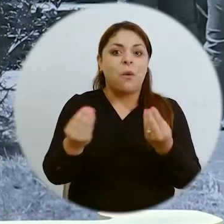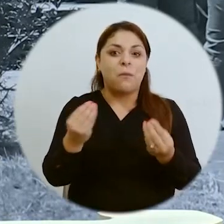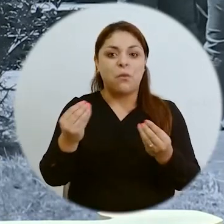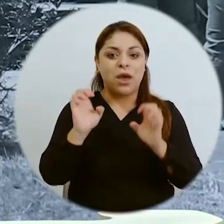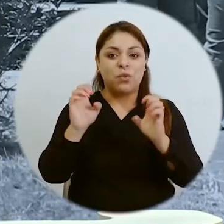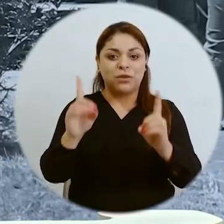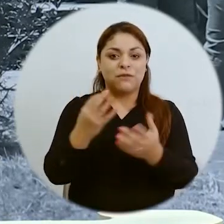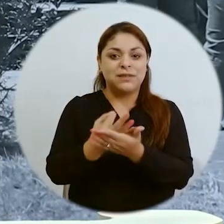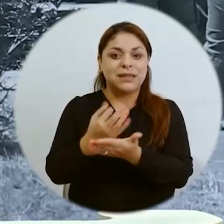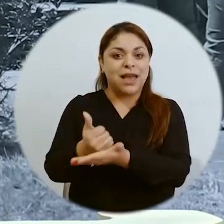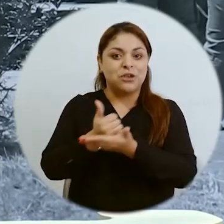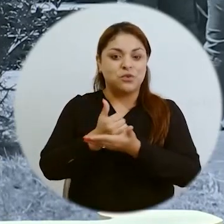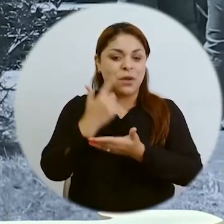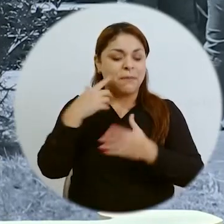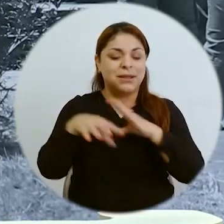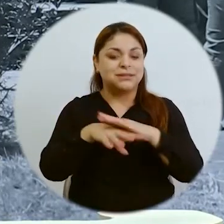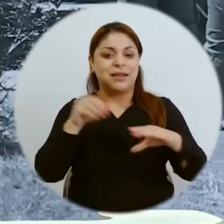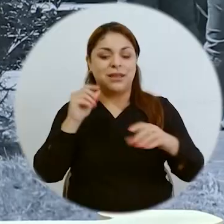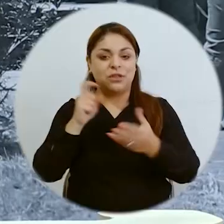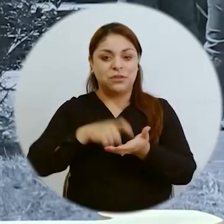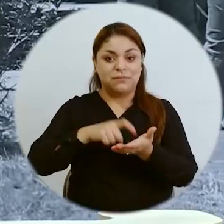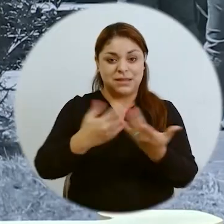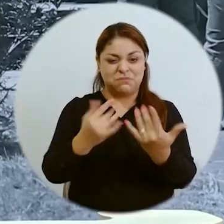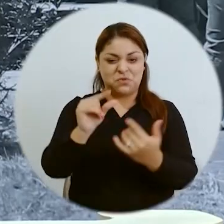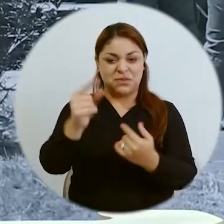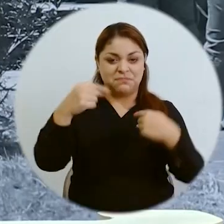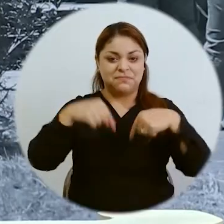El sistema educativo nuestro es parte del